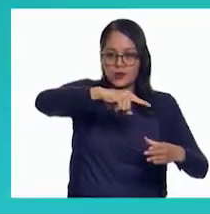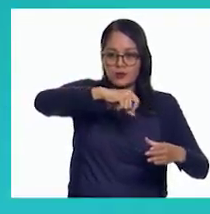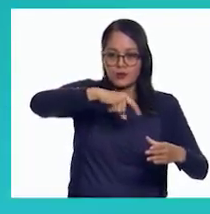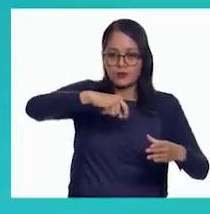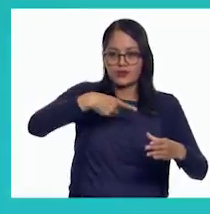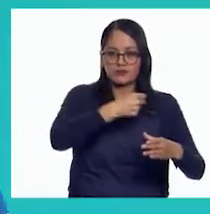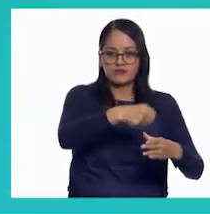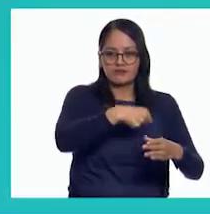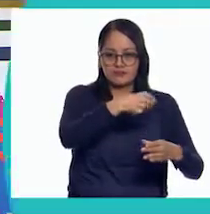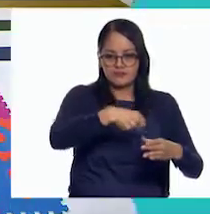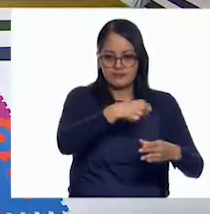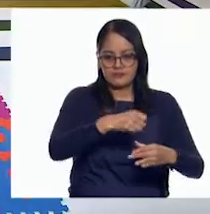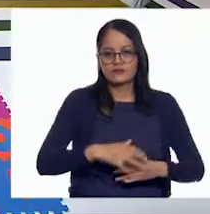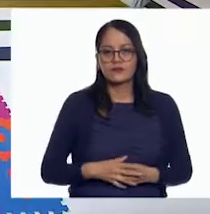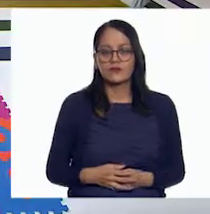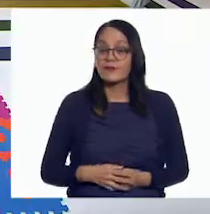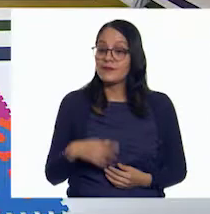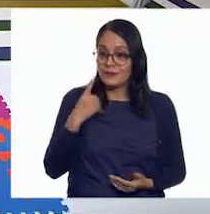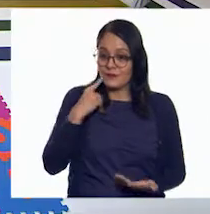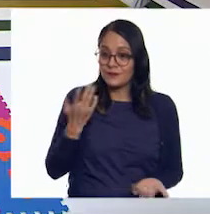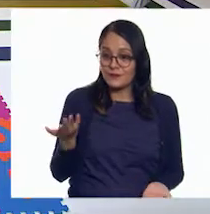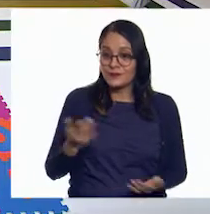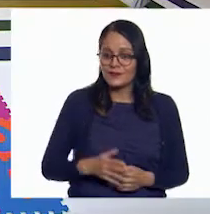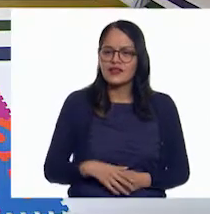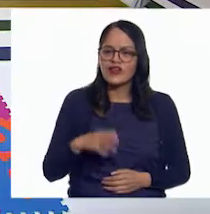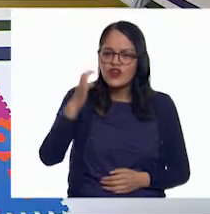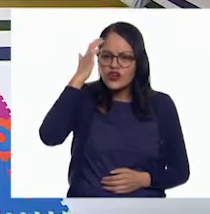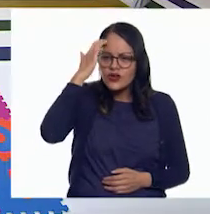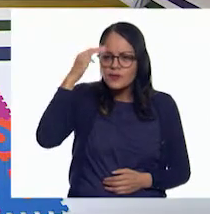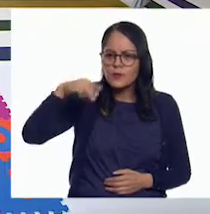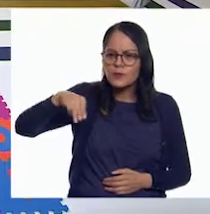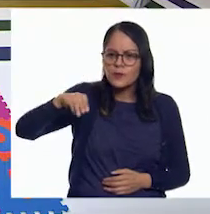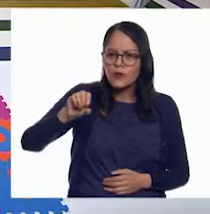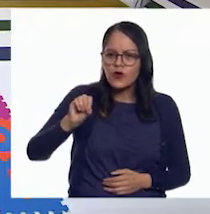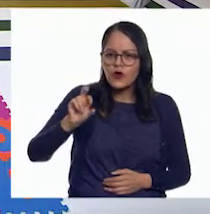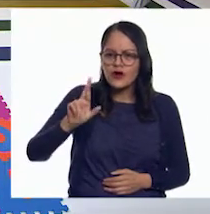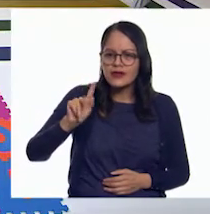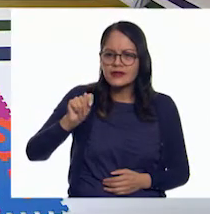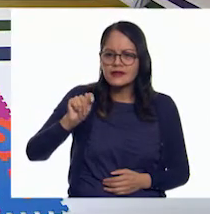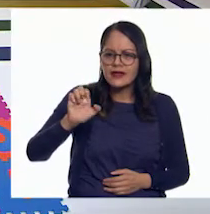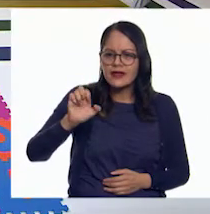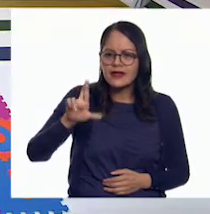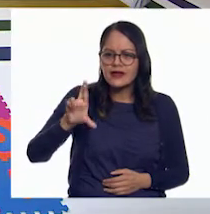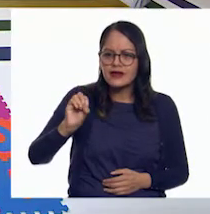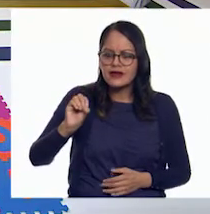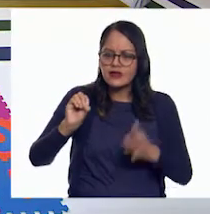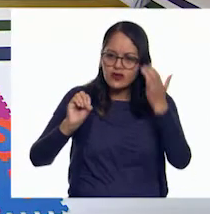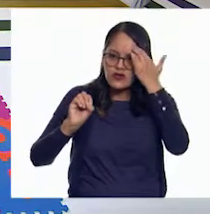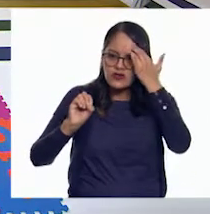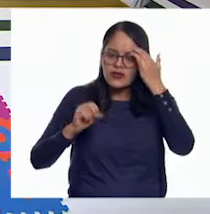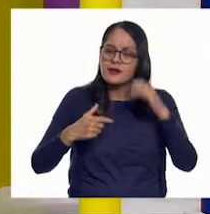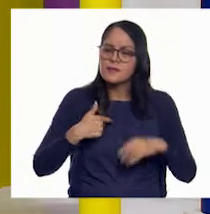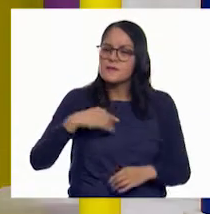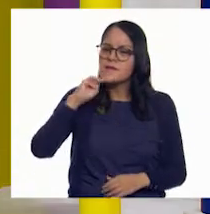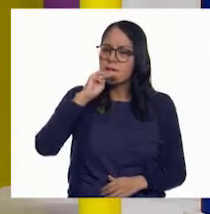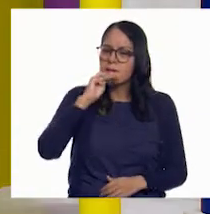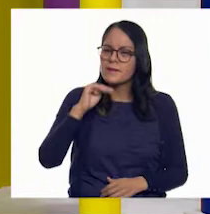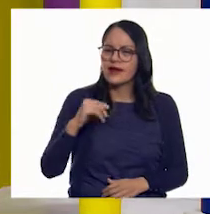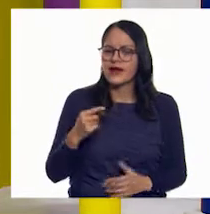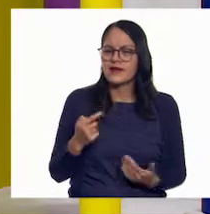Muy bien. ¿Ves? ¿Sí sabes lo que es un mortero, Ale? Yo he visto que en la cocina mi mamá tiene